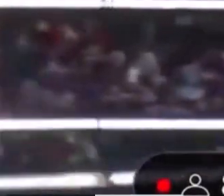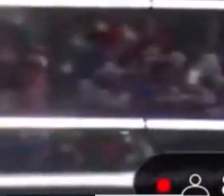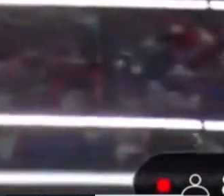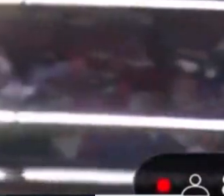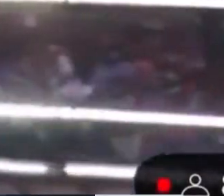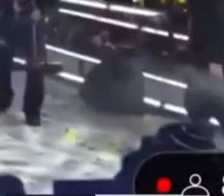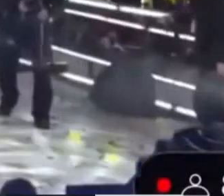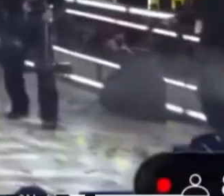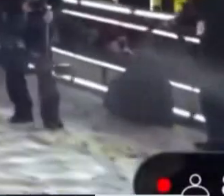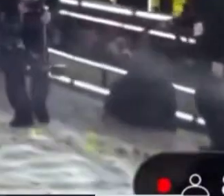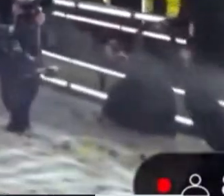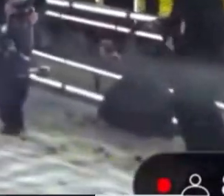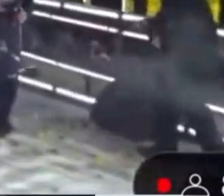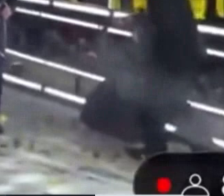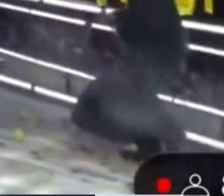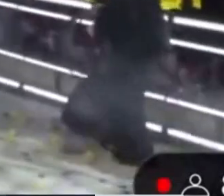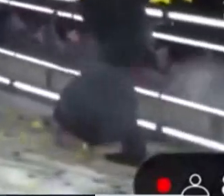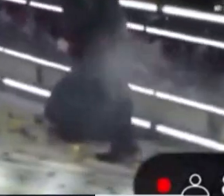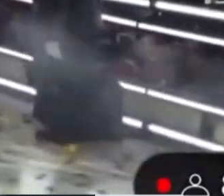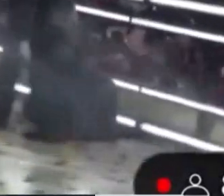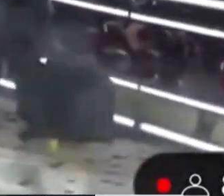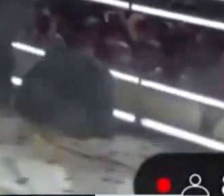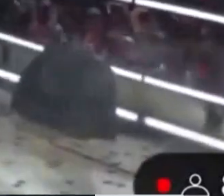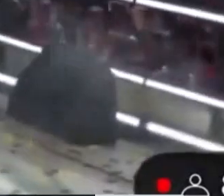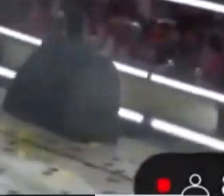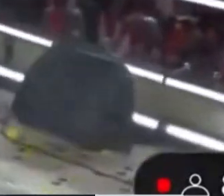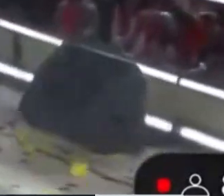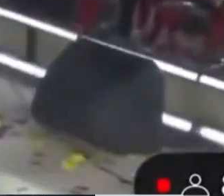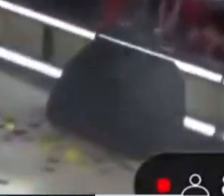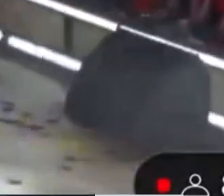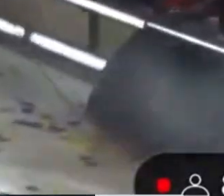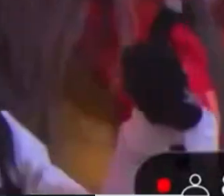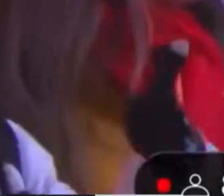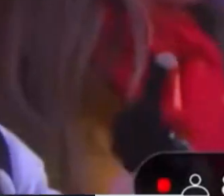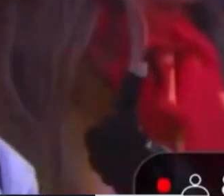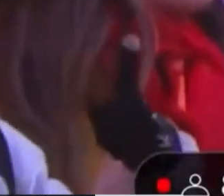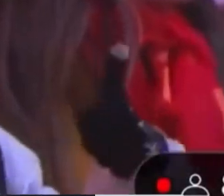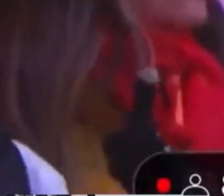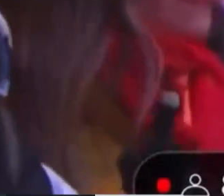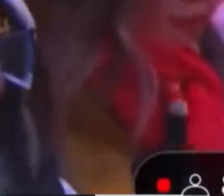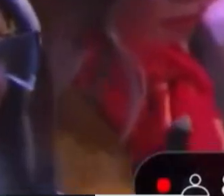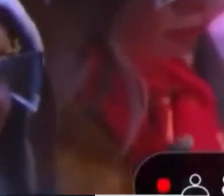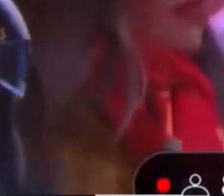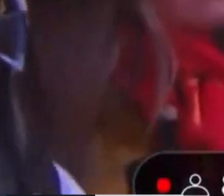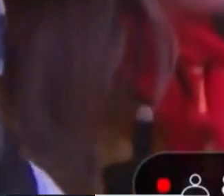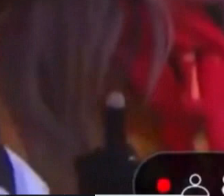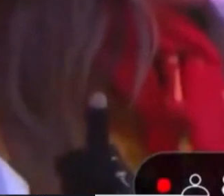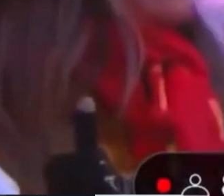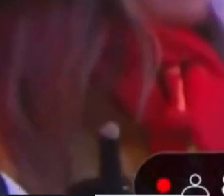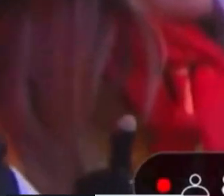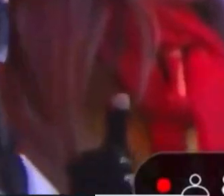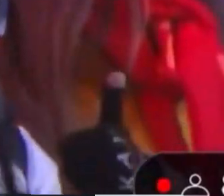baby. Y no te pongo loco si me ves perreando con otro contra la pared. Que tú ya lo tuviste y lo